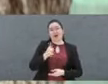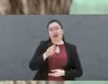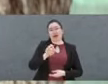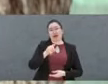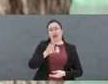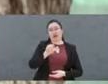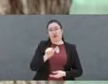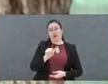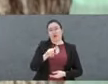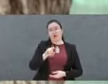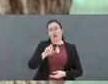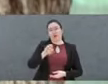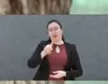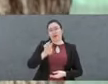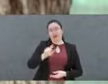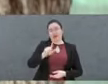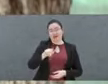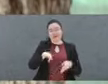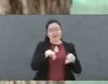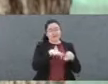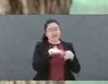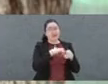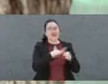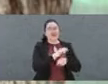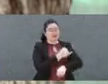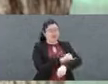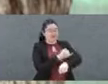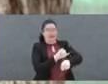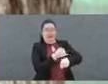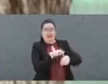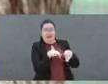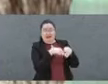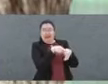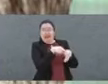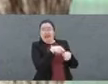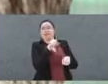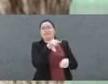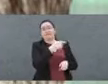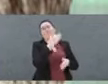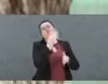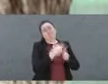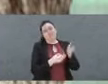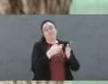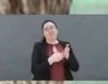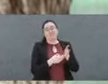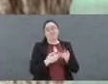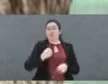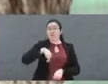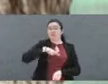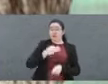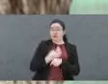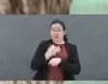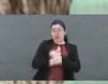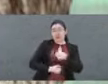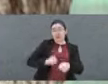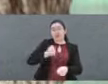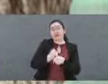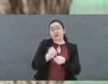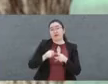parte más al oriente, que está más cerca de Iztapalapa. En esa zona, este año estamos ya iniciando